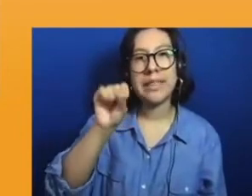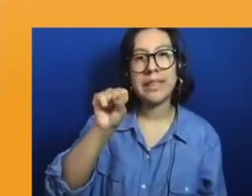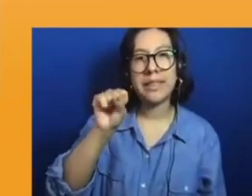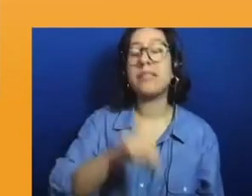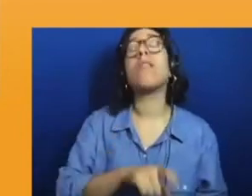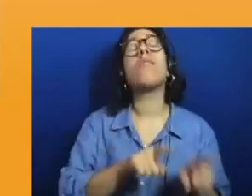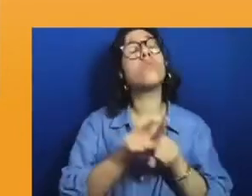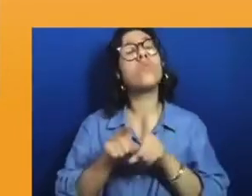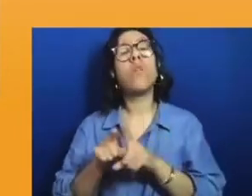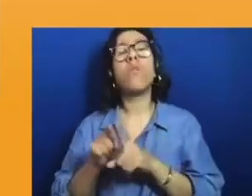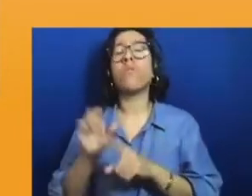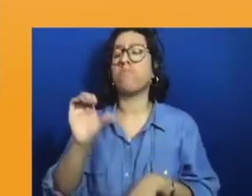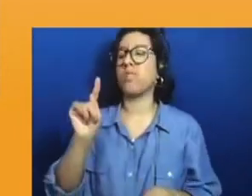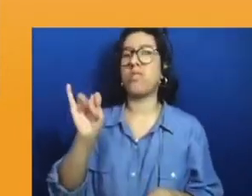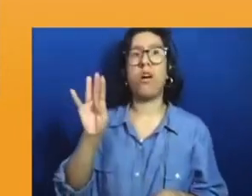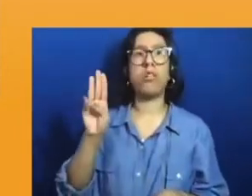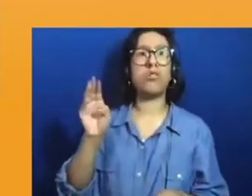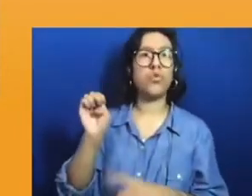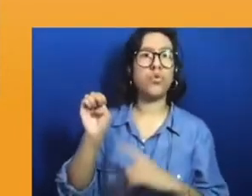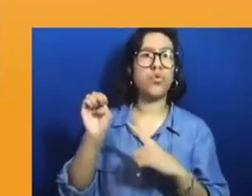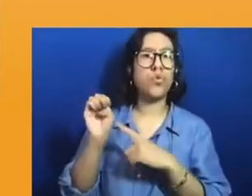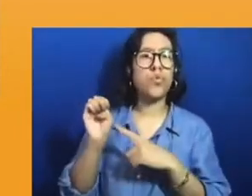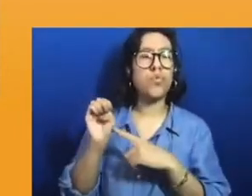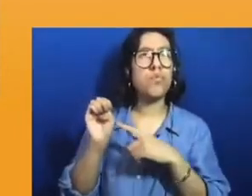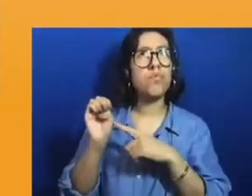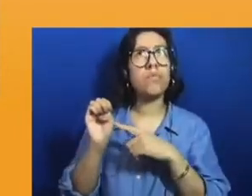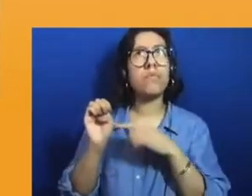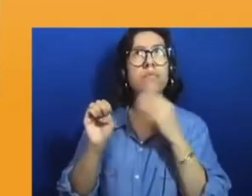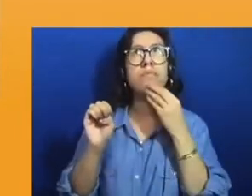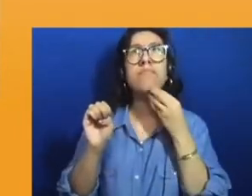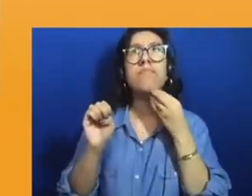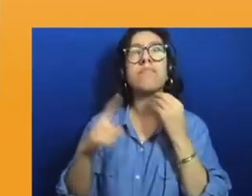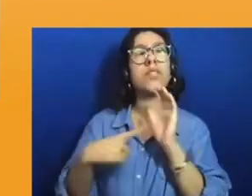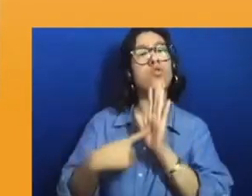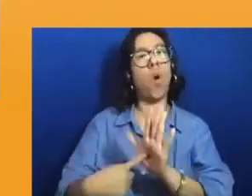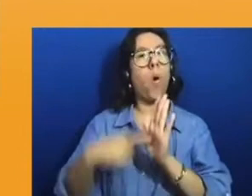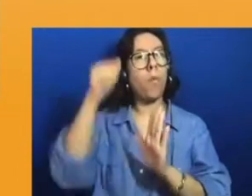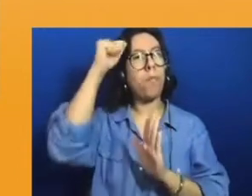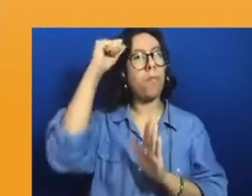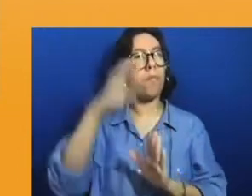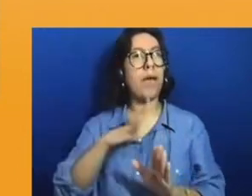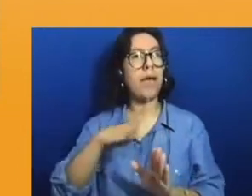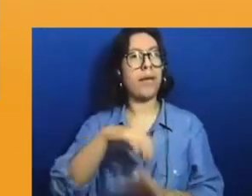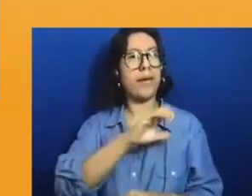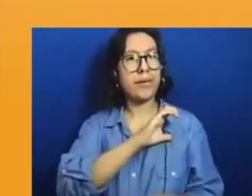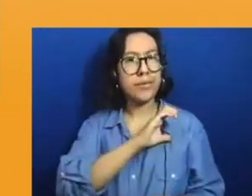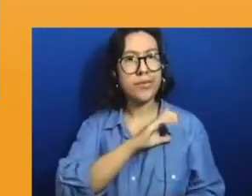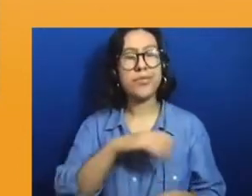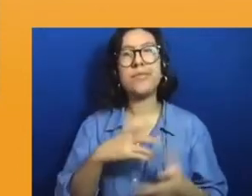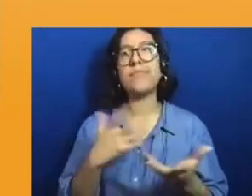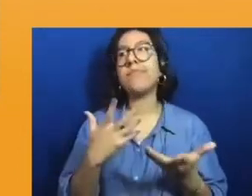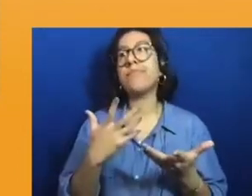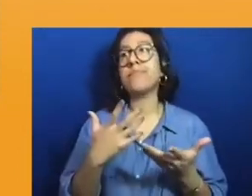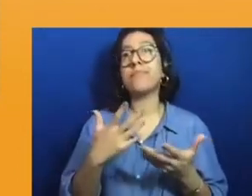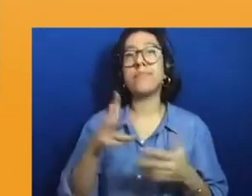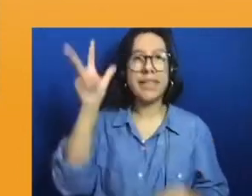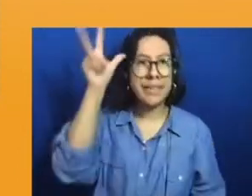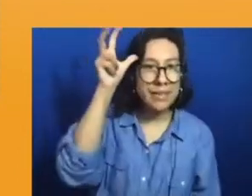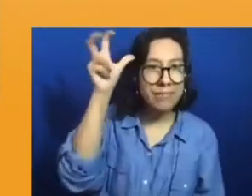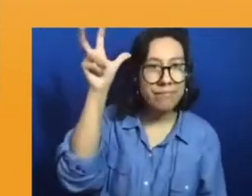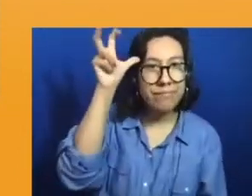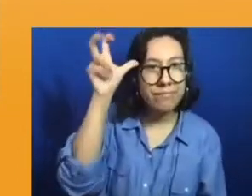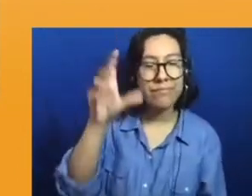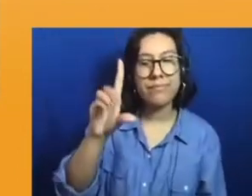el atuendo, que el disfraz, yo creo, cuando estoy haciendo el papel de un hombre, ya sea que sea un demonio, usualmente los